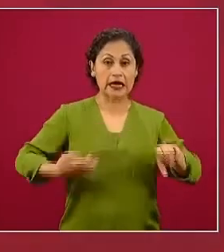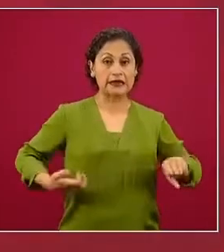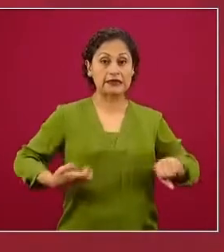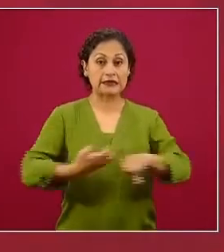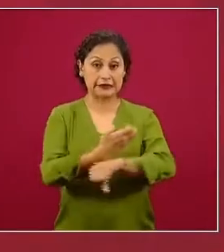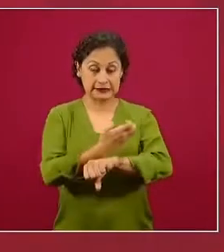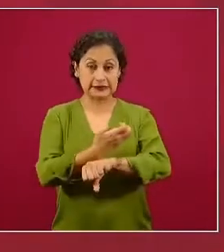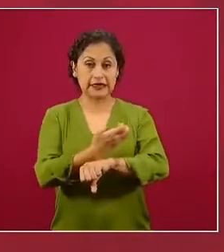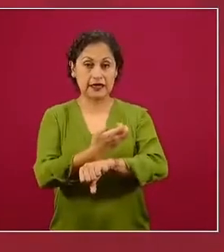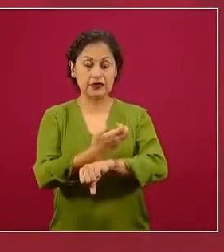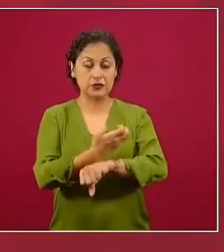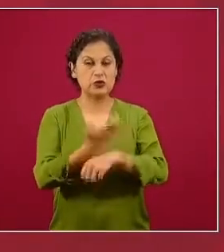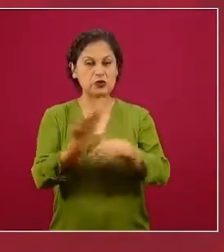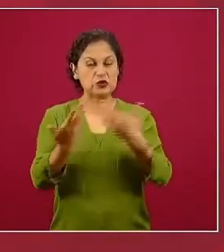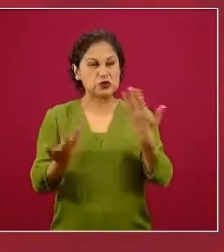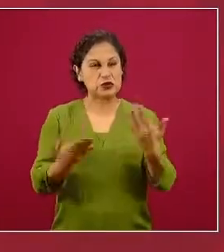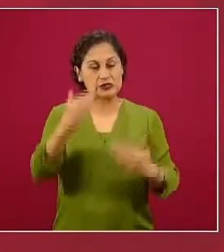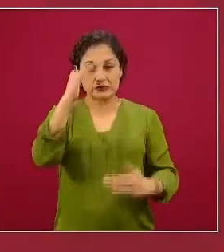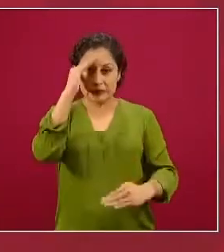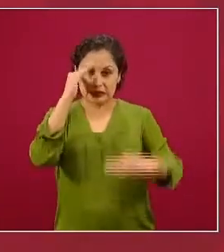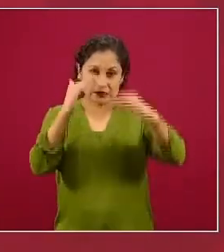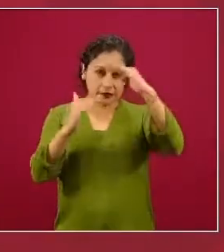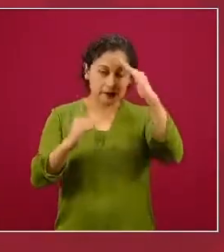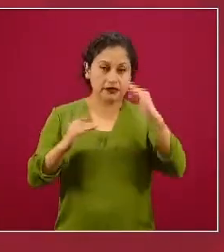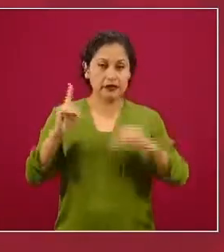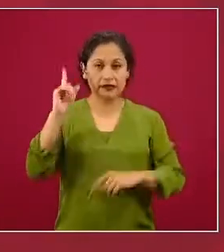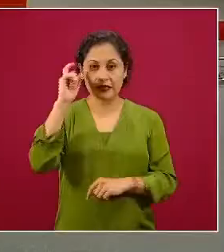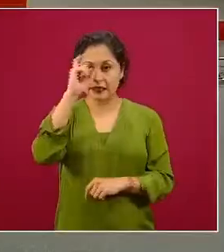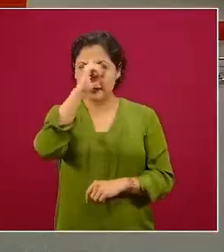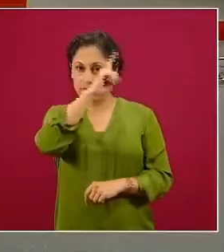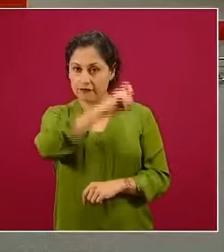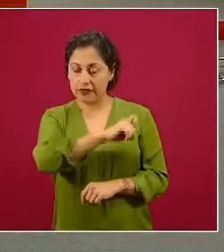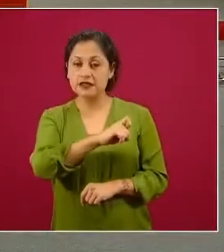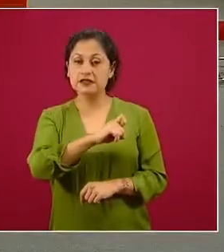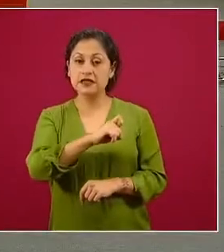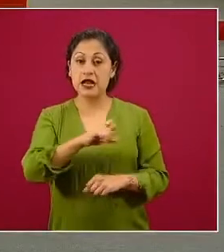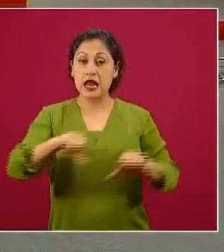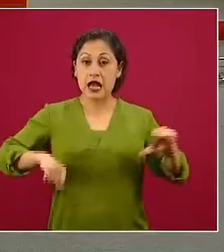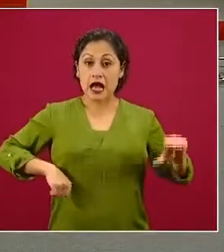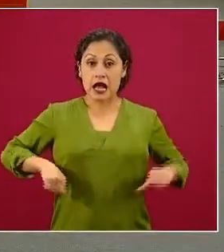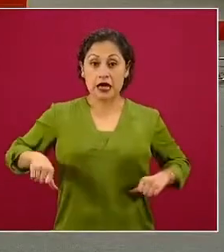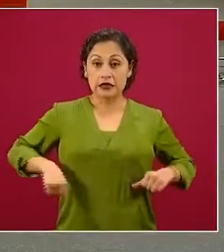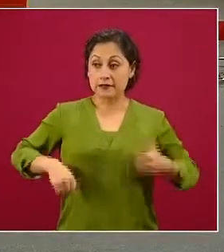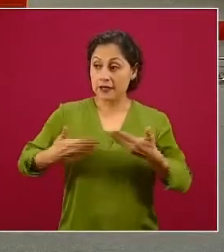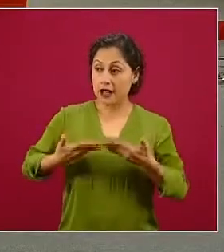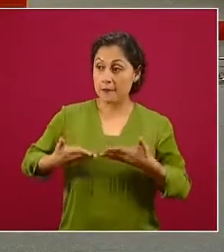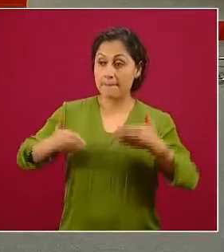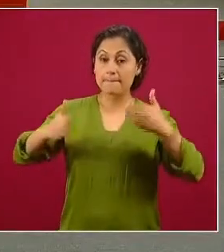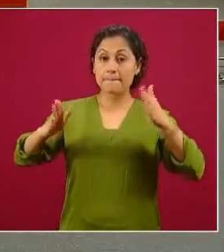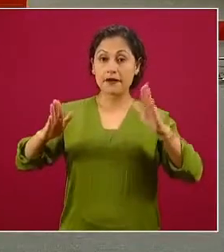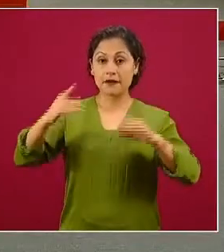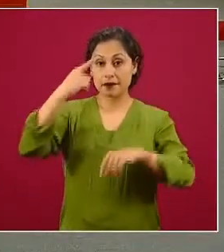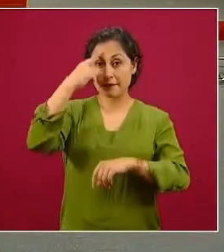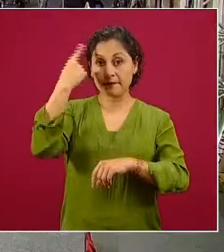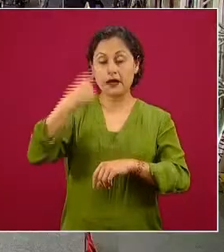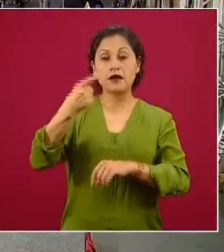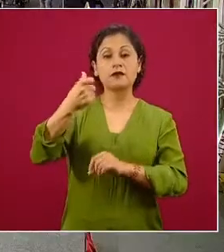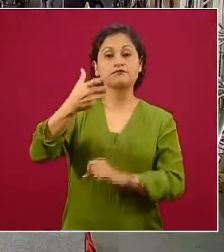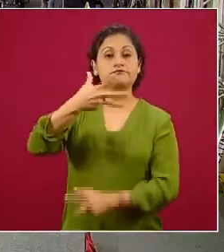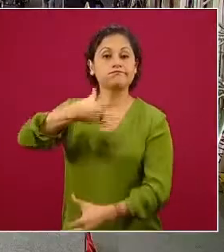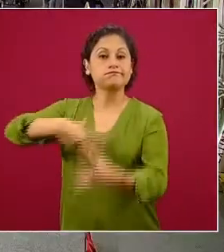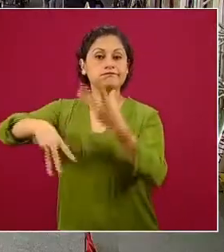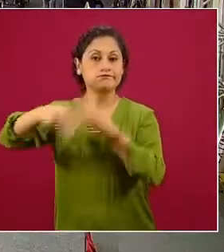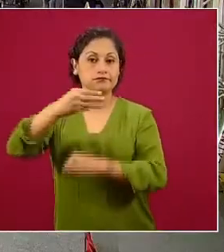de la continuidad de las actividades en el espacio público y de las actividades económicas, que es muy